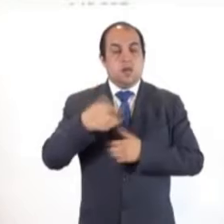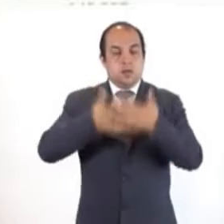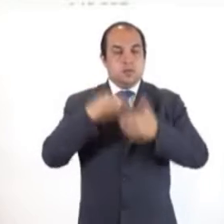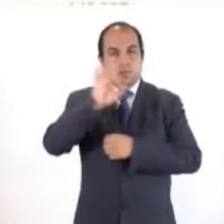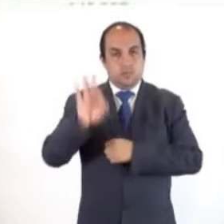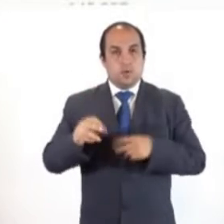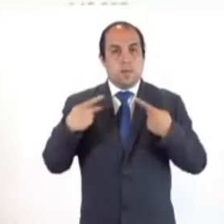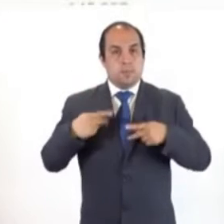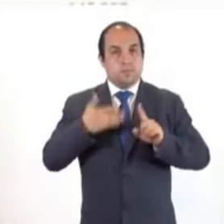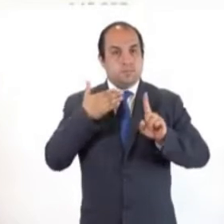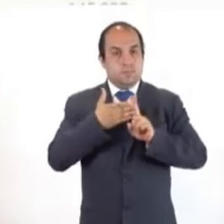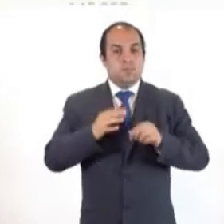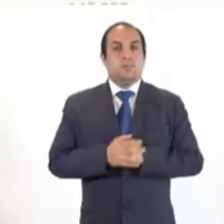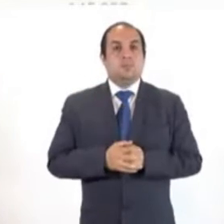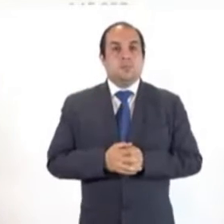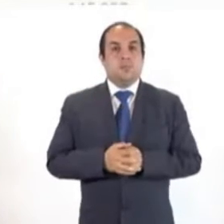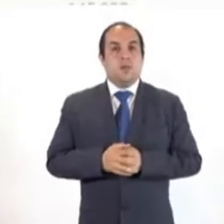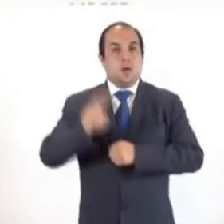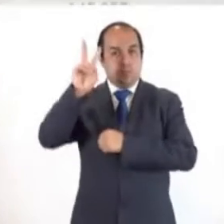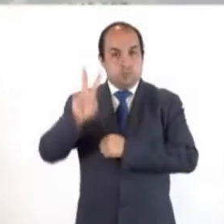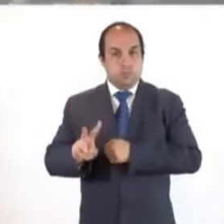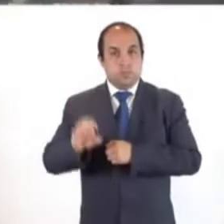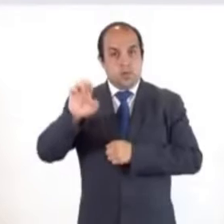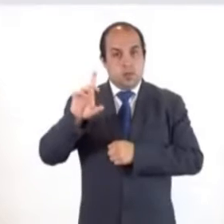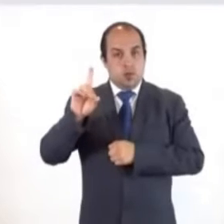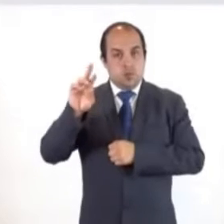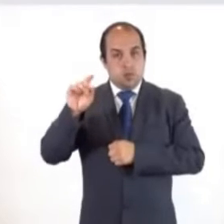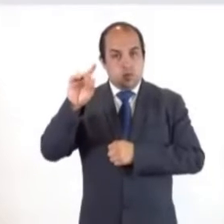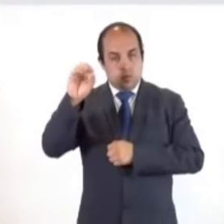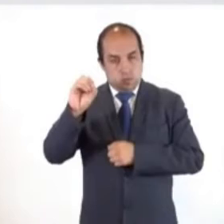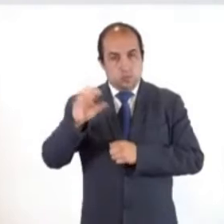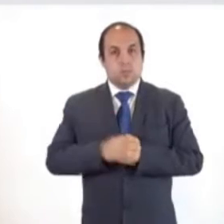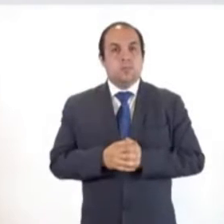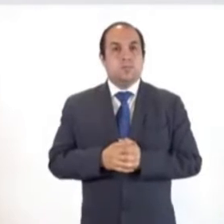bien, bueno, como todos los viernes, Eduardo Clark